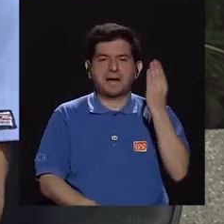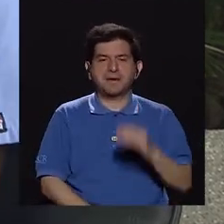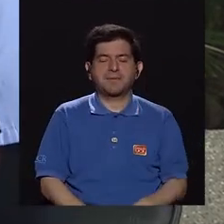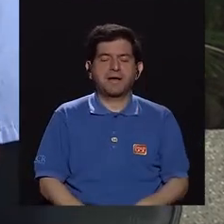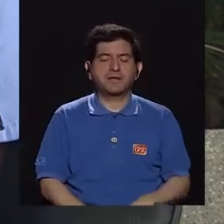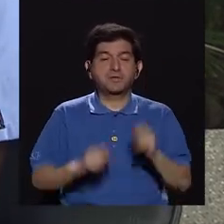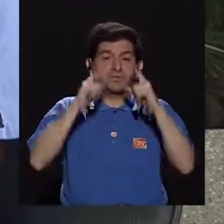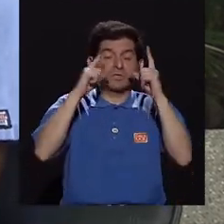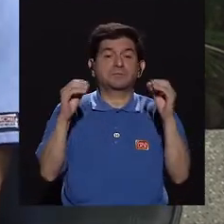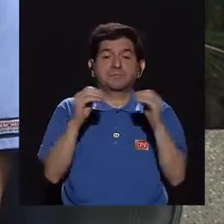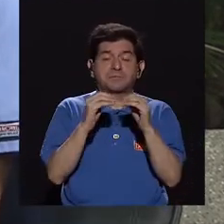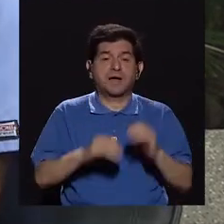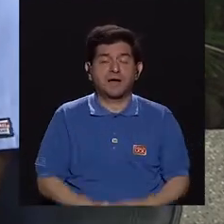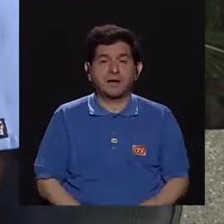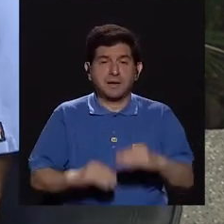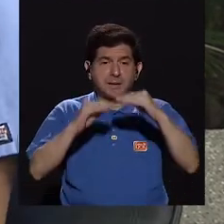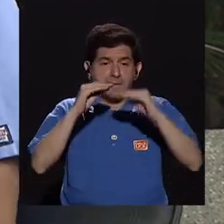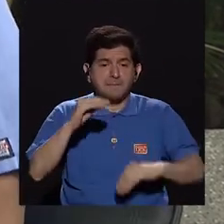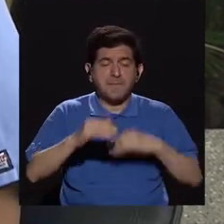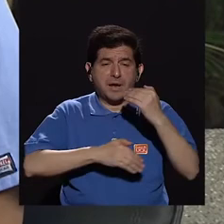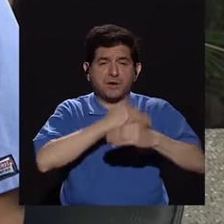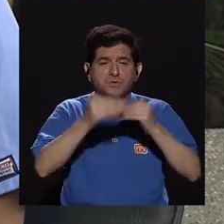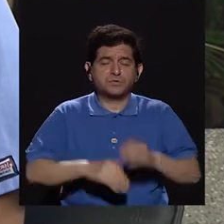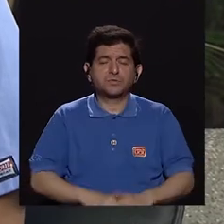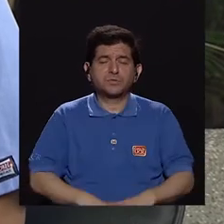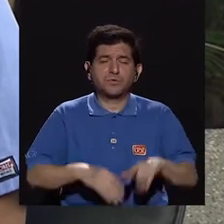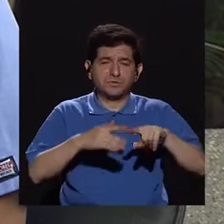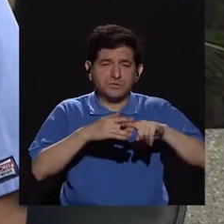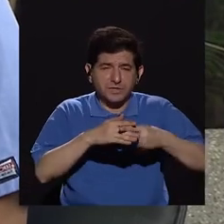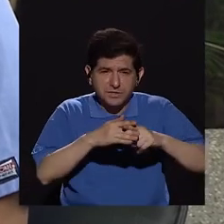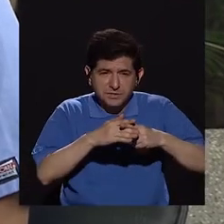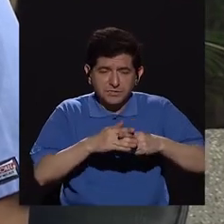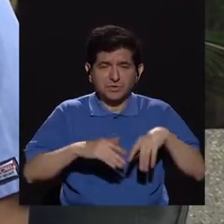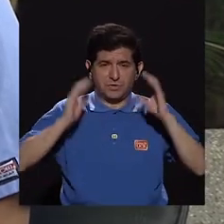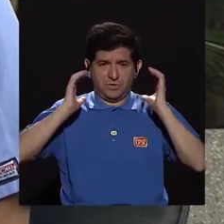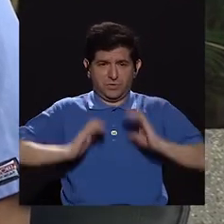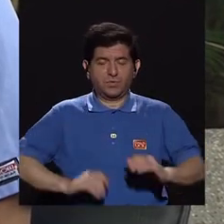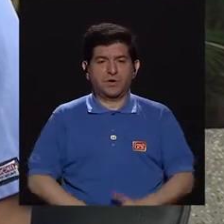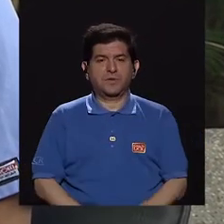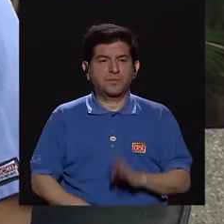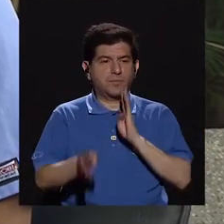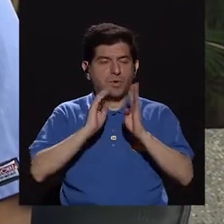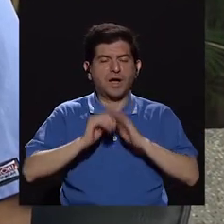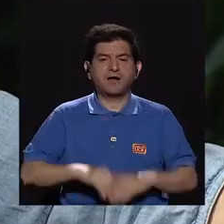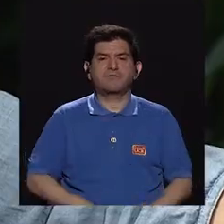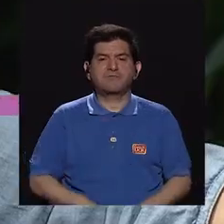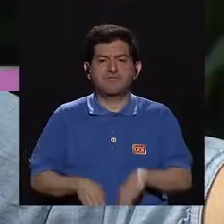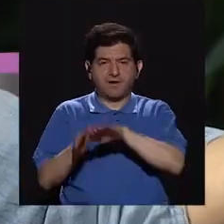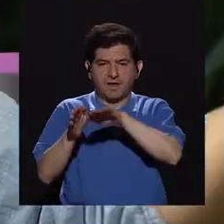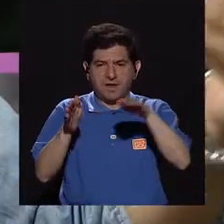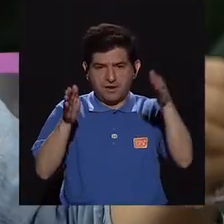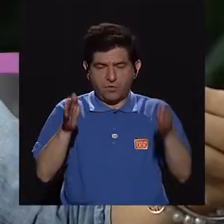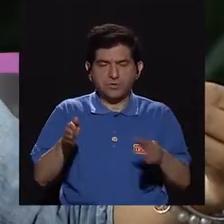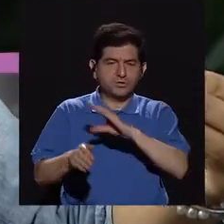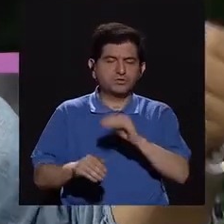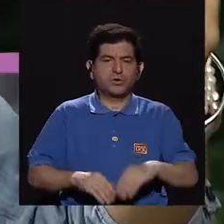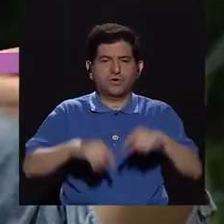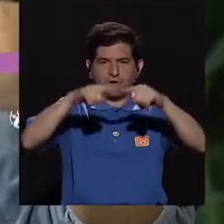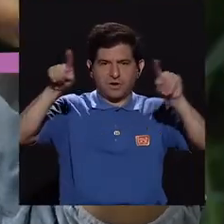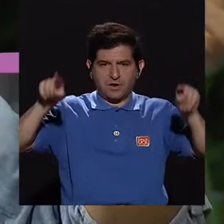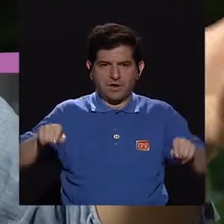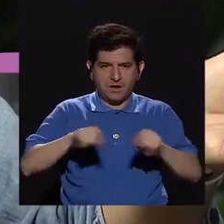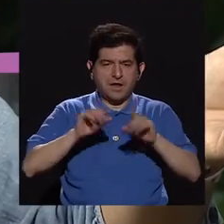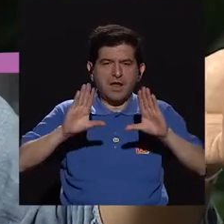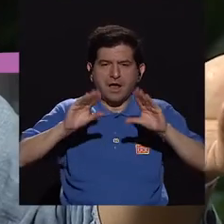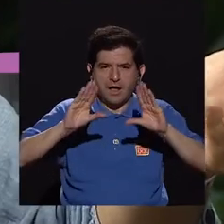se despiertan más, es menos reparador, etcétera, etcétera. Ahora, hablemos de la almohada y el colchón, que ese es otro tema, ¿verdad?